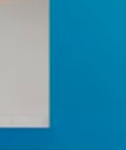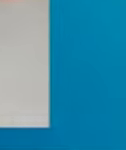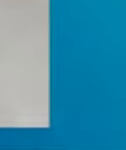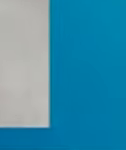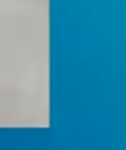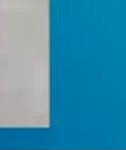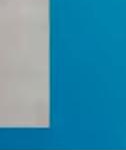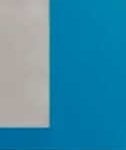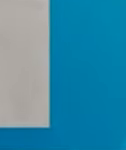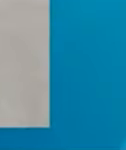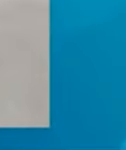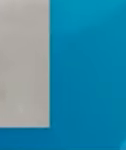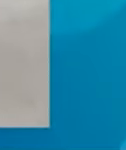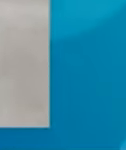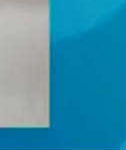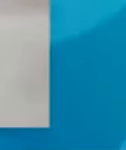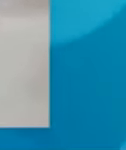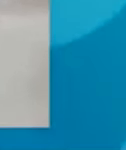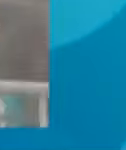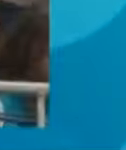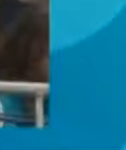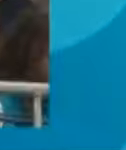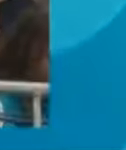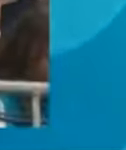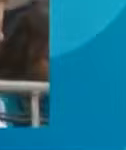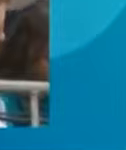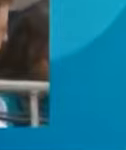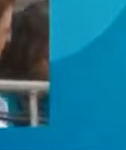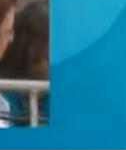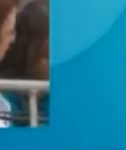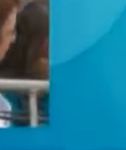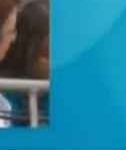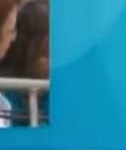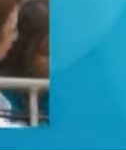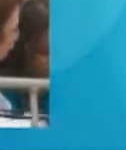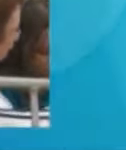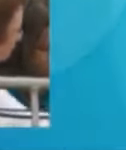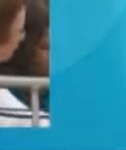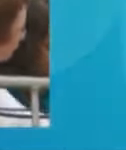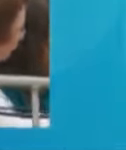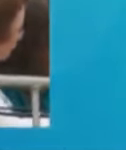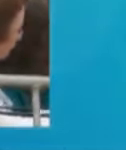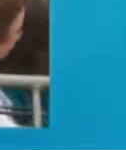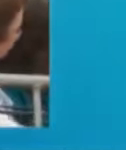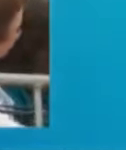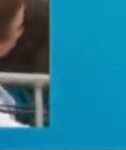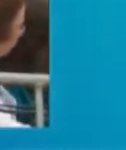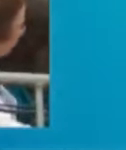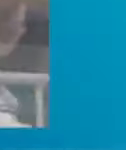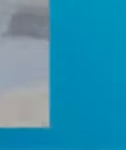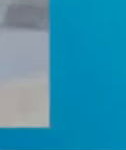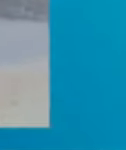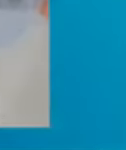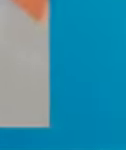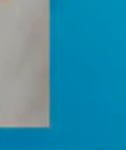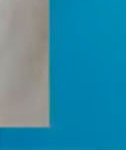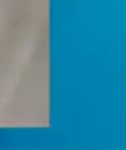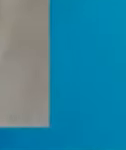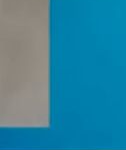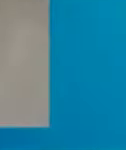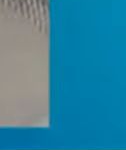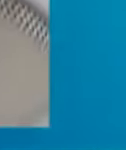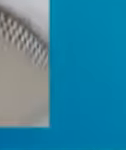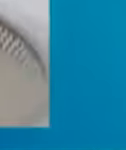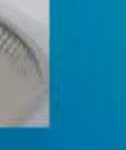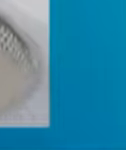and Frontside 3-6. Cada integrante da bateria número 3.